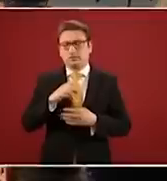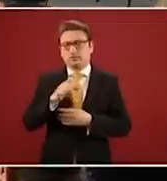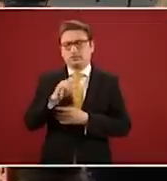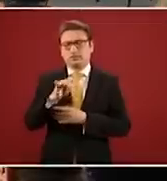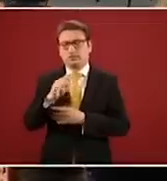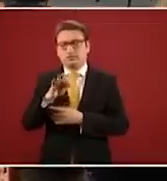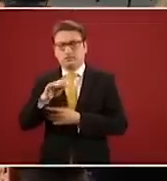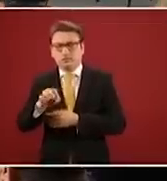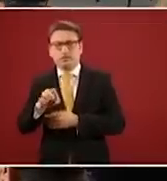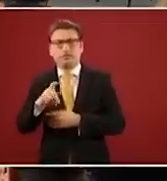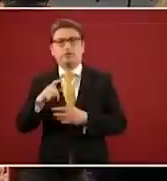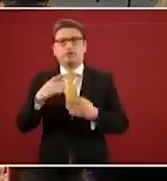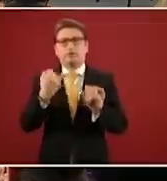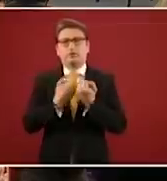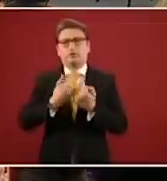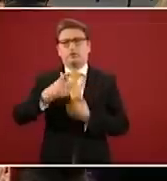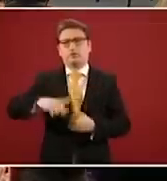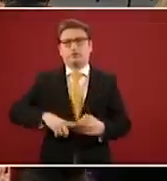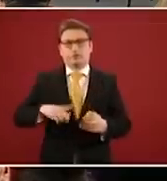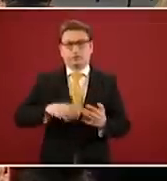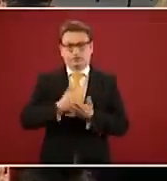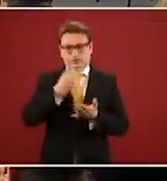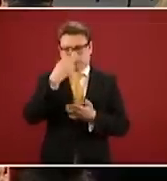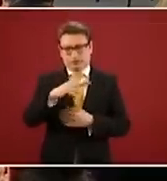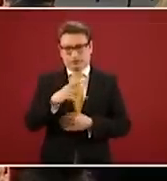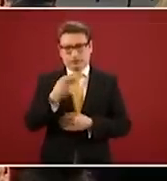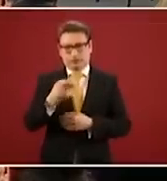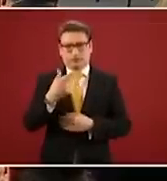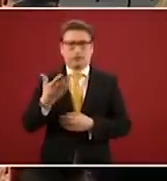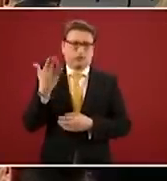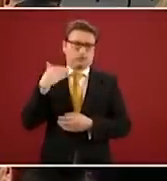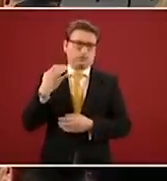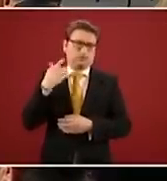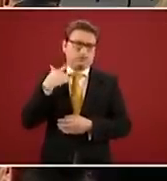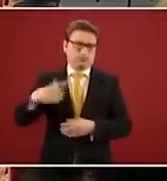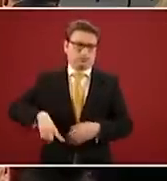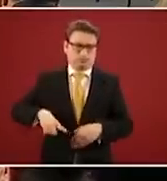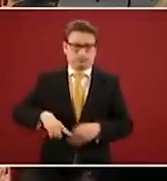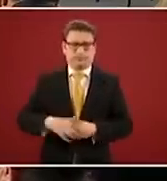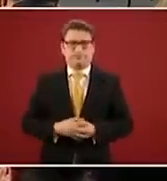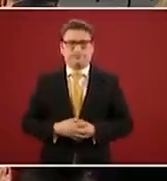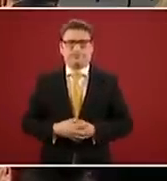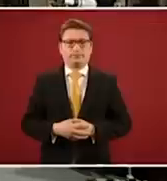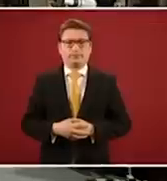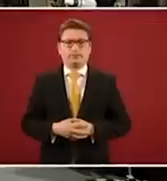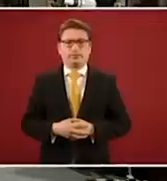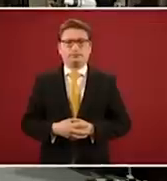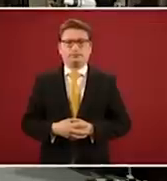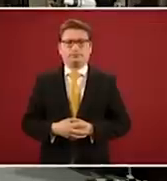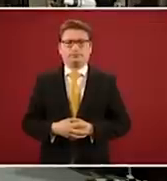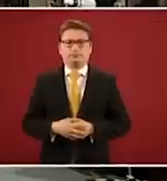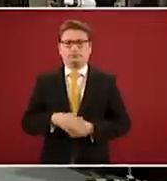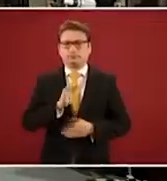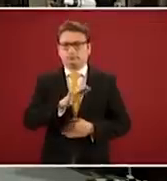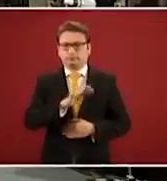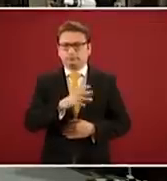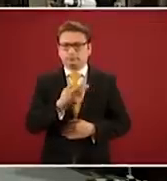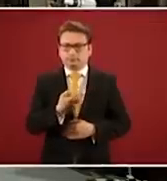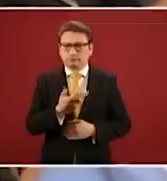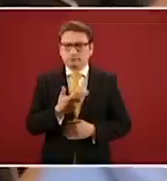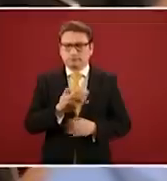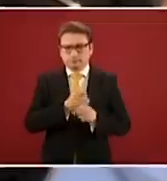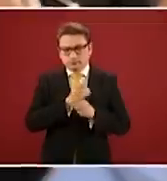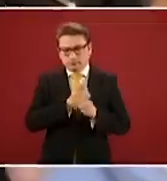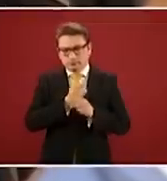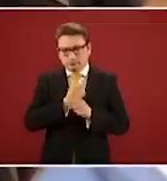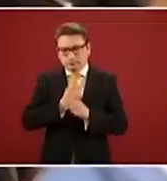hay también incluso del gobierno de la Ciudad de México en la administración anterior. Doctor, ¿esto implica que ya no, esta indagatoria